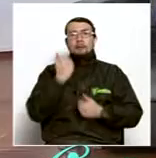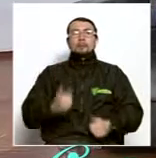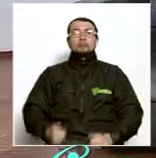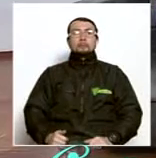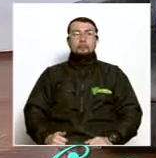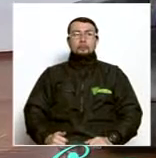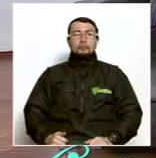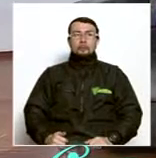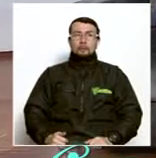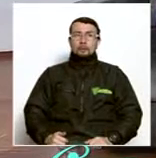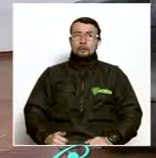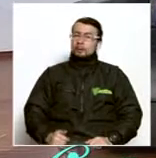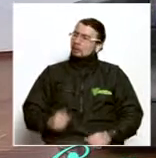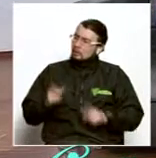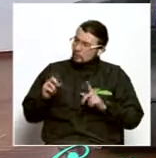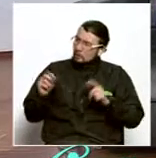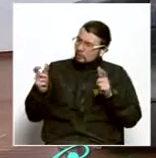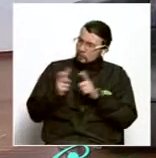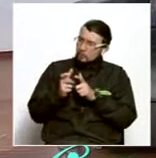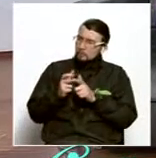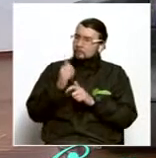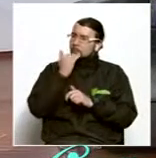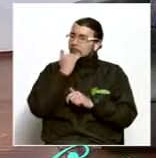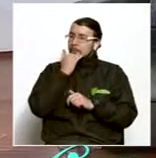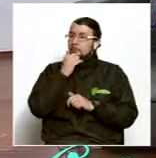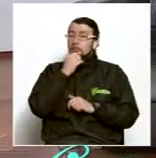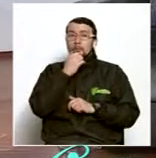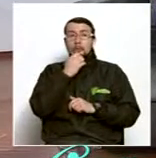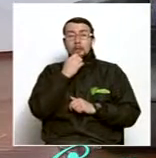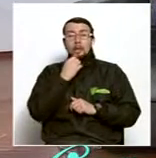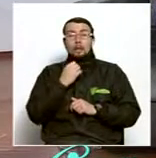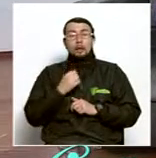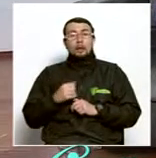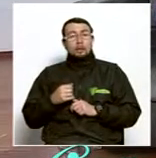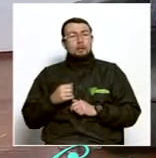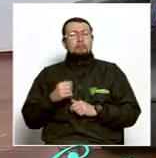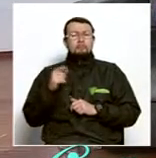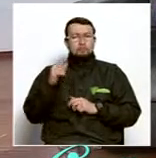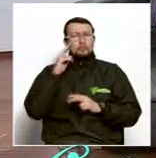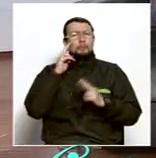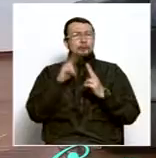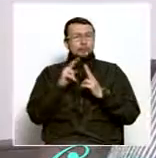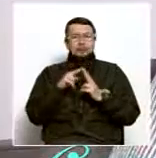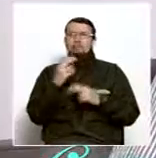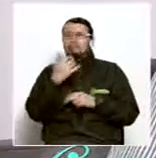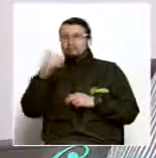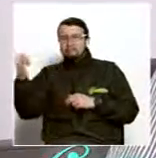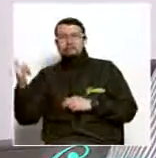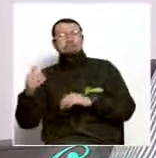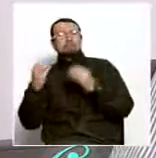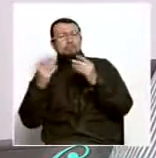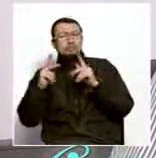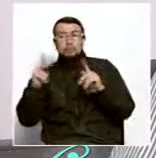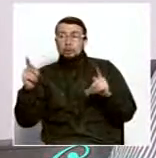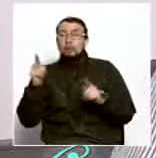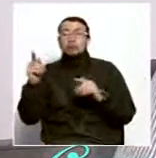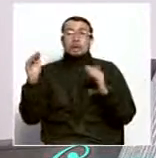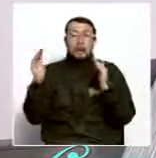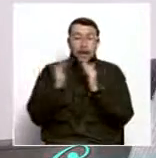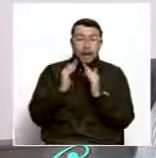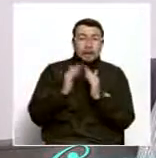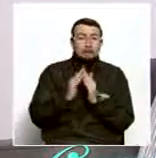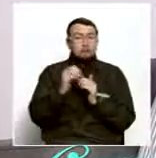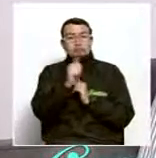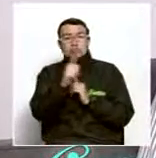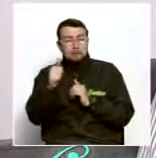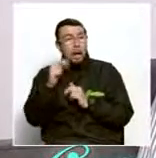algo cortico, doctor, y es que estamos como tan culturalmente familiarizados ya la gente en las casas mismas con el tema